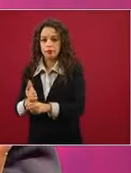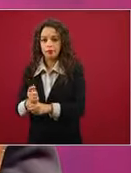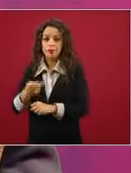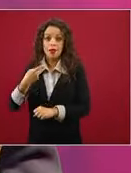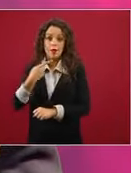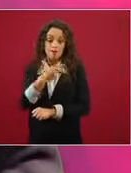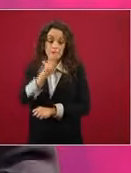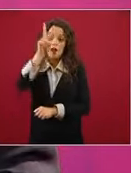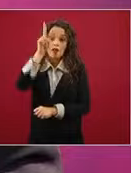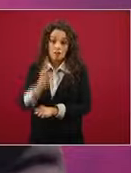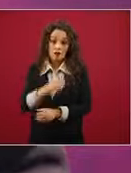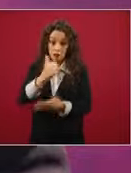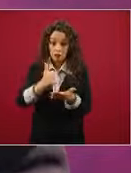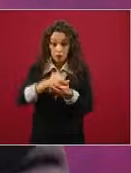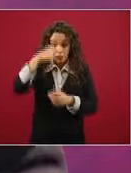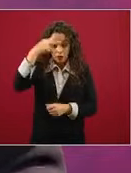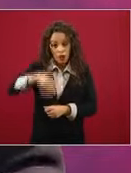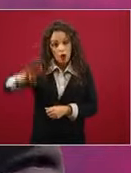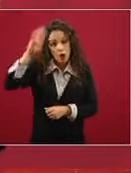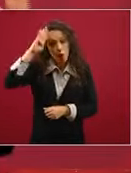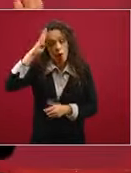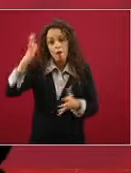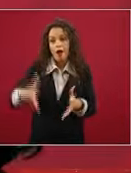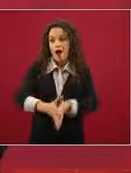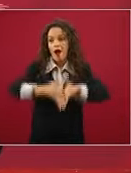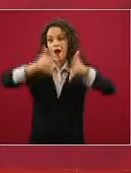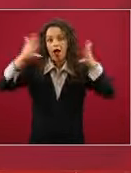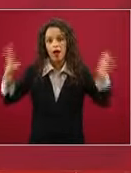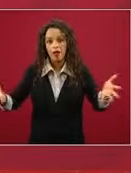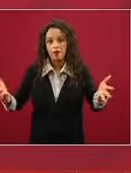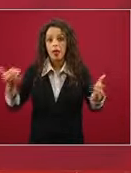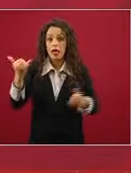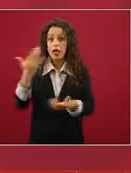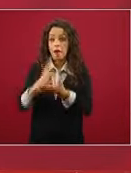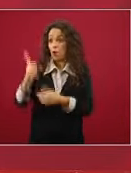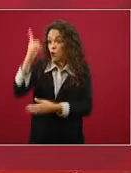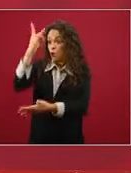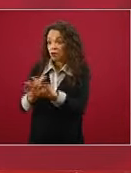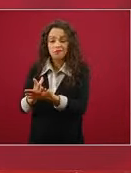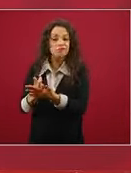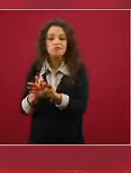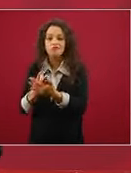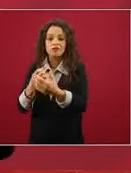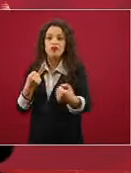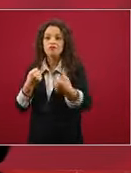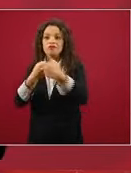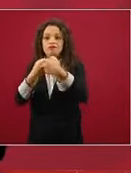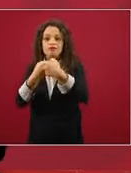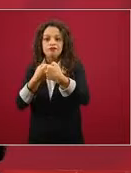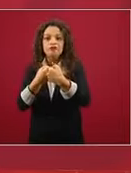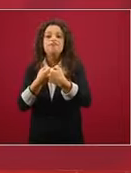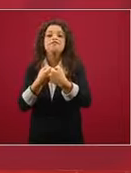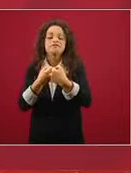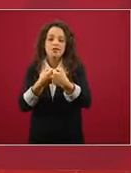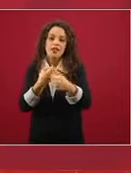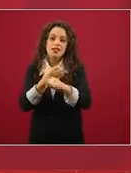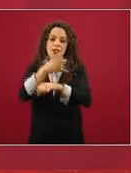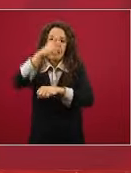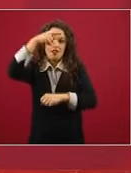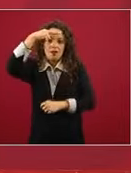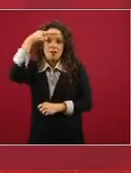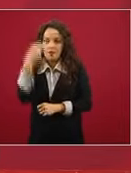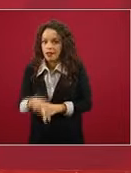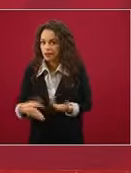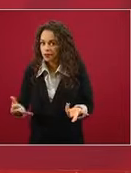grande y es no solo la Ciudad de México, sino la zona conurbada de la Ciudad de México. Entonces, eso